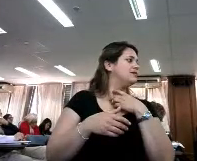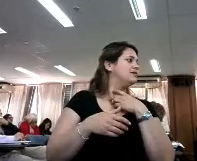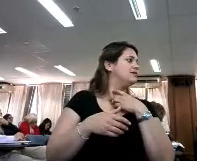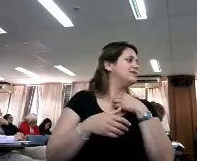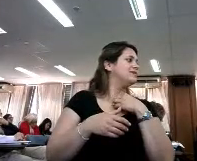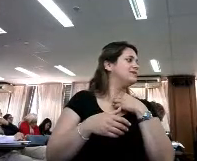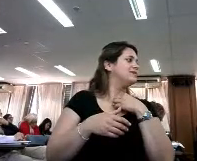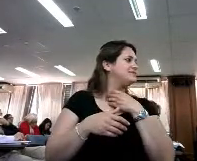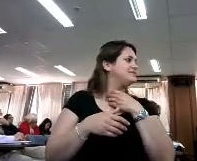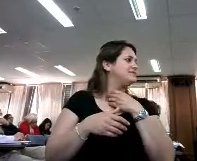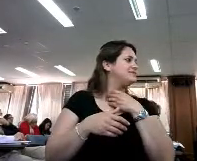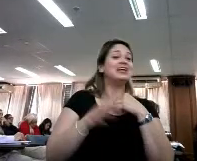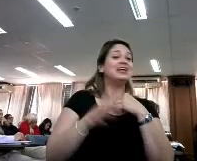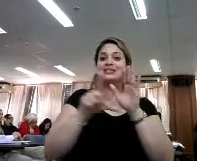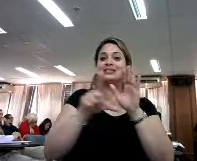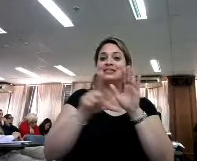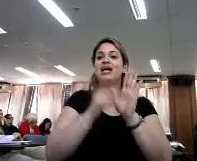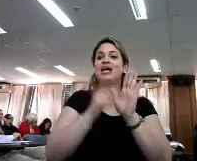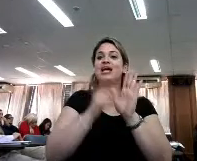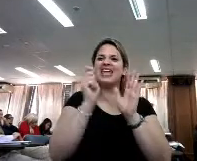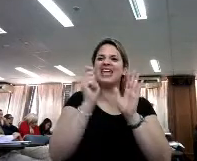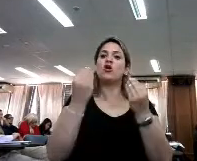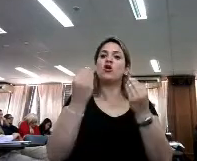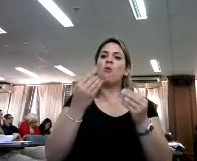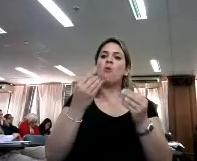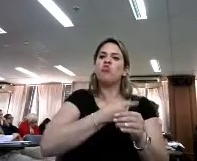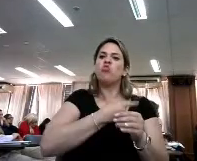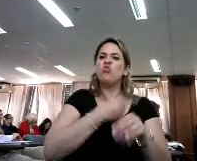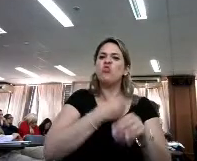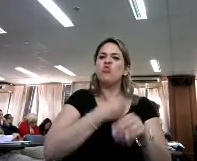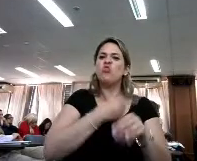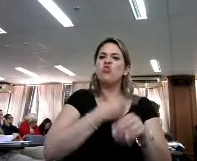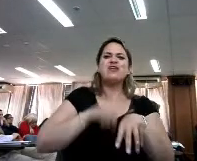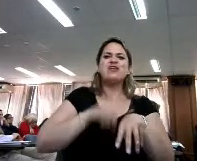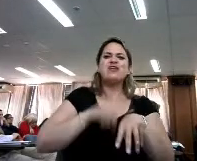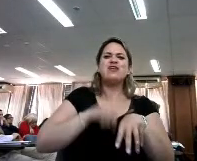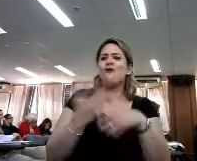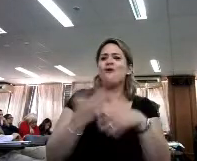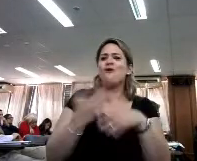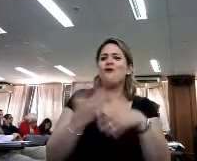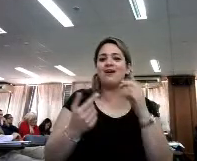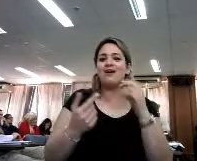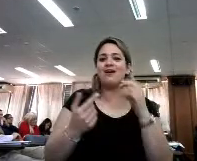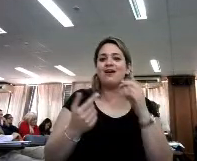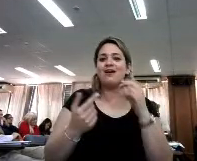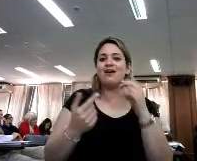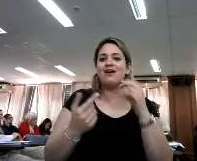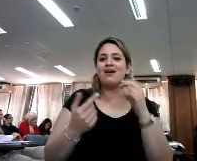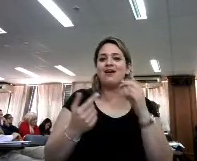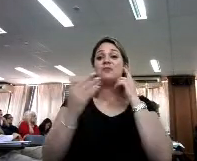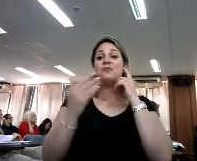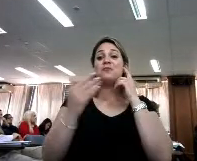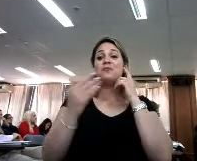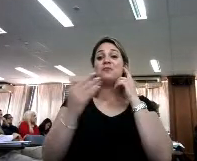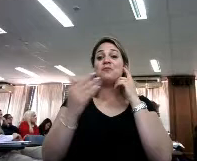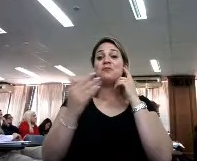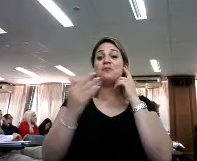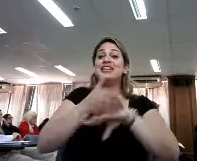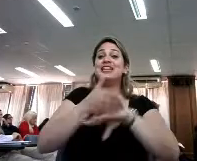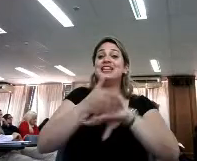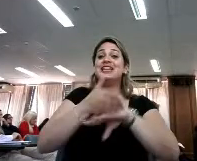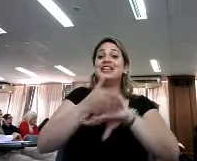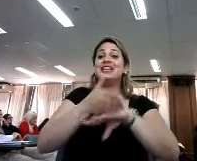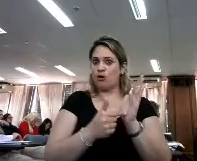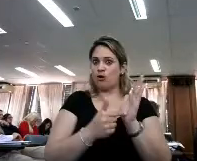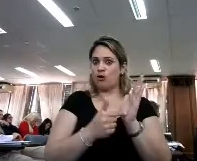Pues son las que establecen quién, cómo, cuándo y a qué horas se puede acceder a una obra. El proveedor de la